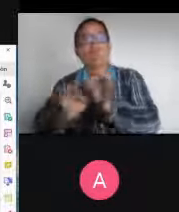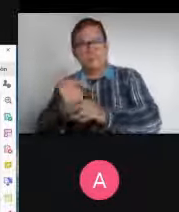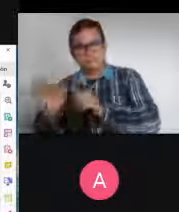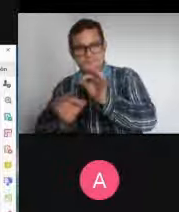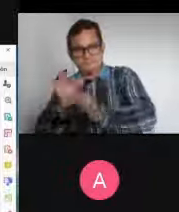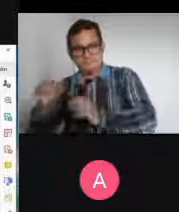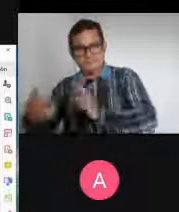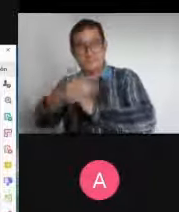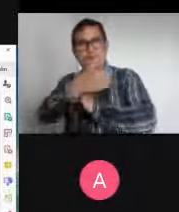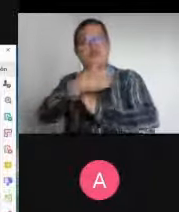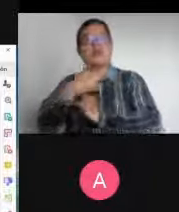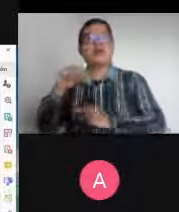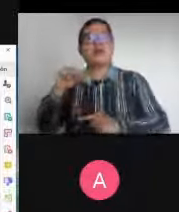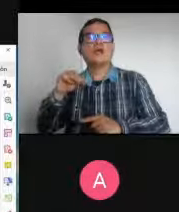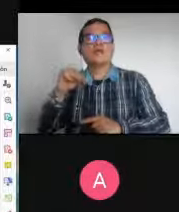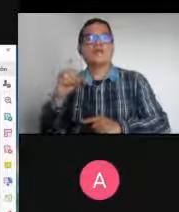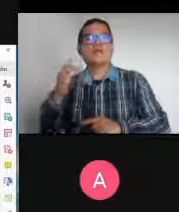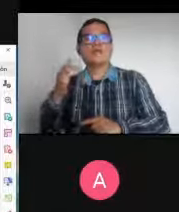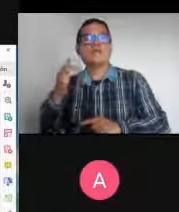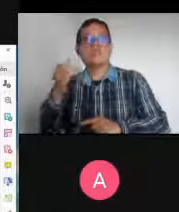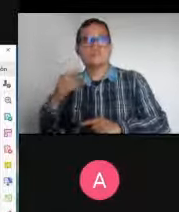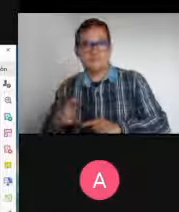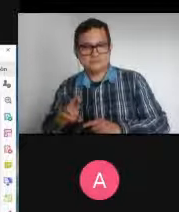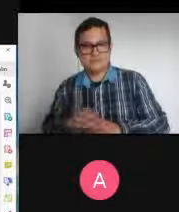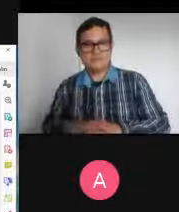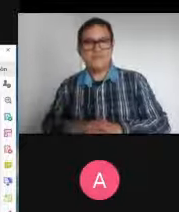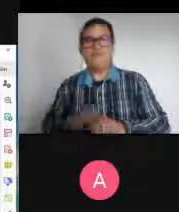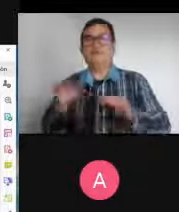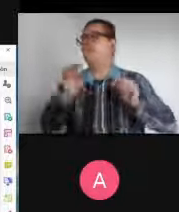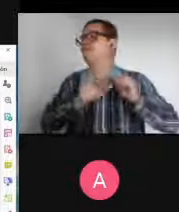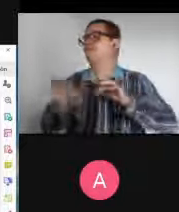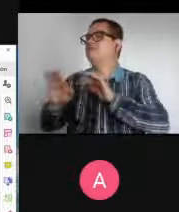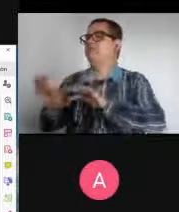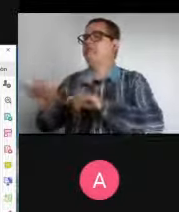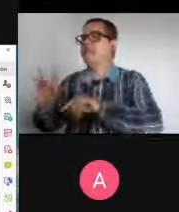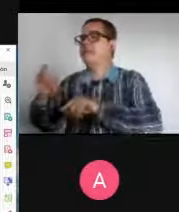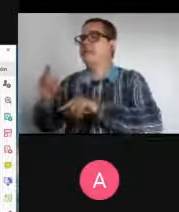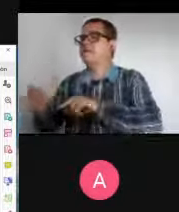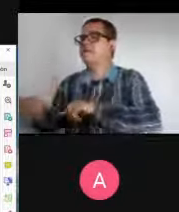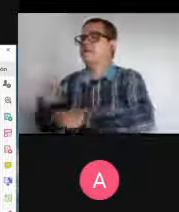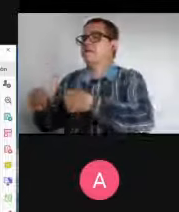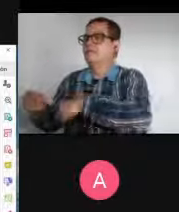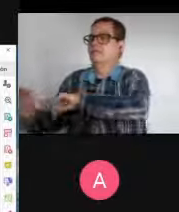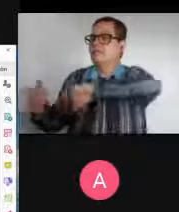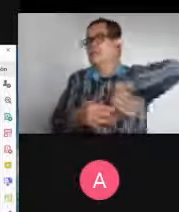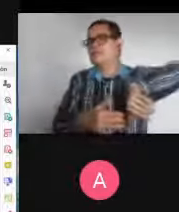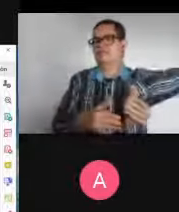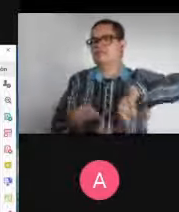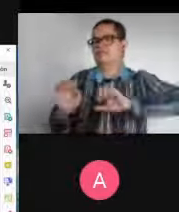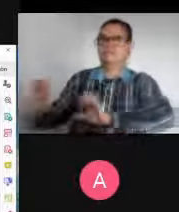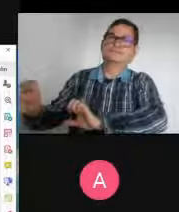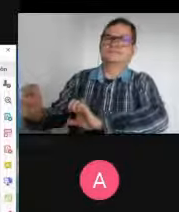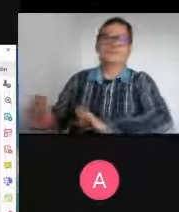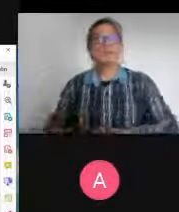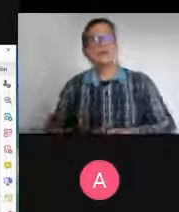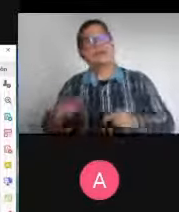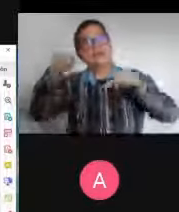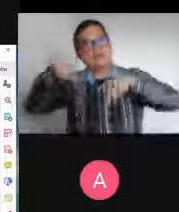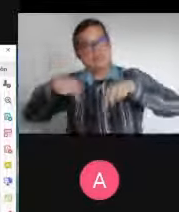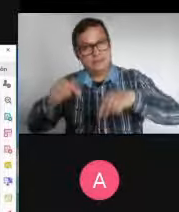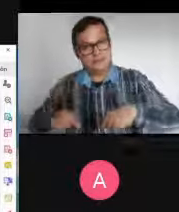motor. Bueno. Igualmente de esta práctica también